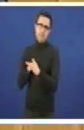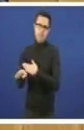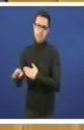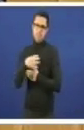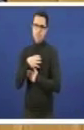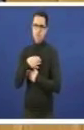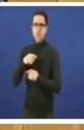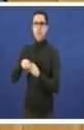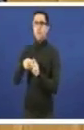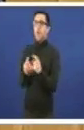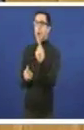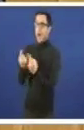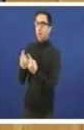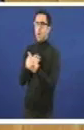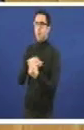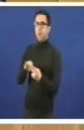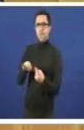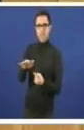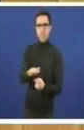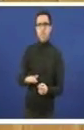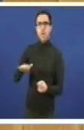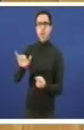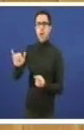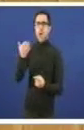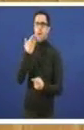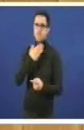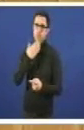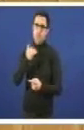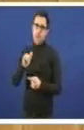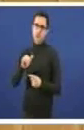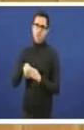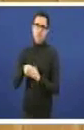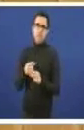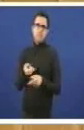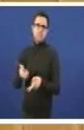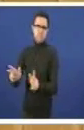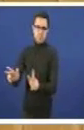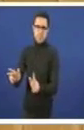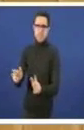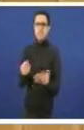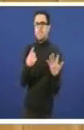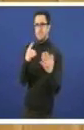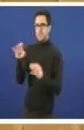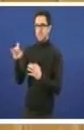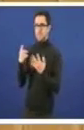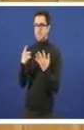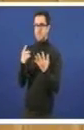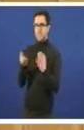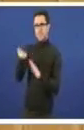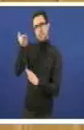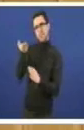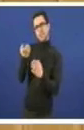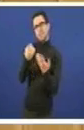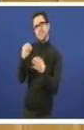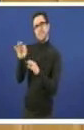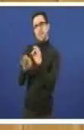algunha que se poda acceder donde hai vacantes os incrementos son os seguintes 60% en atención educativa a